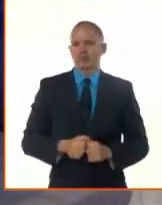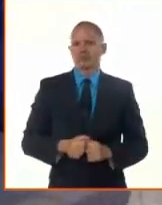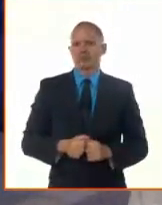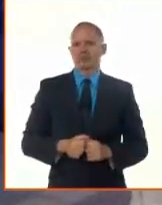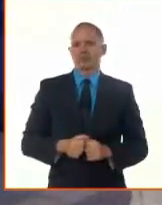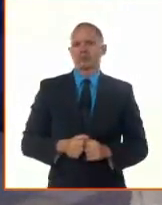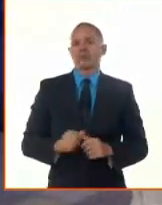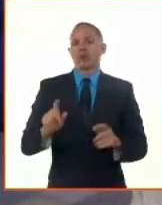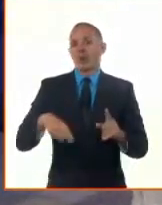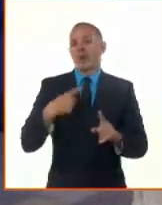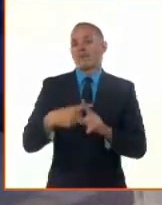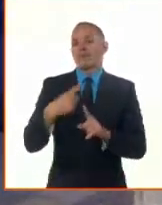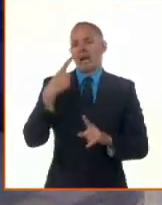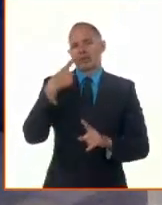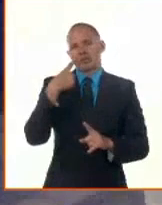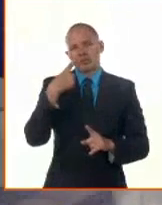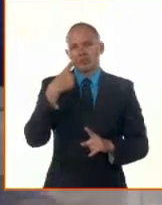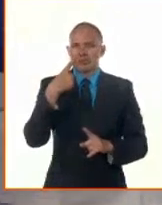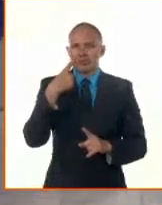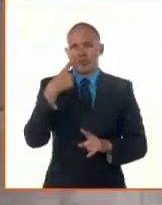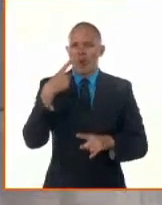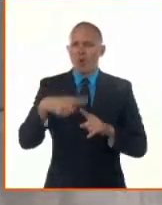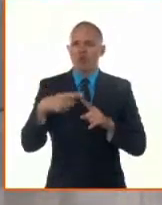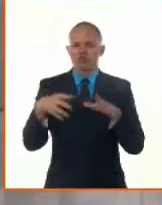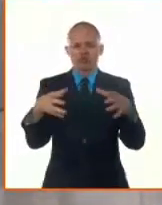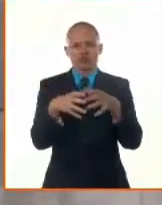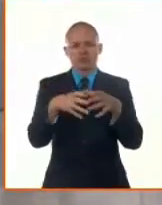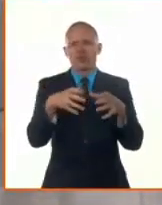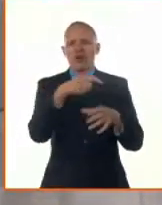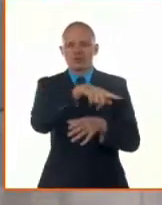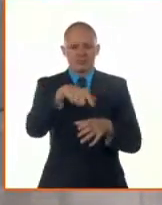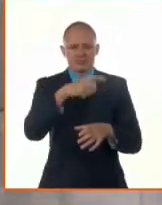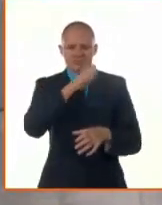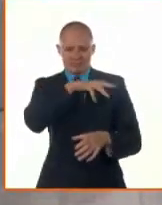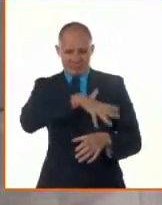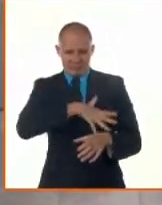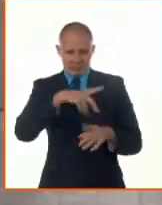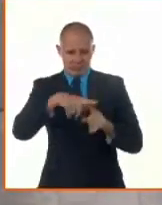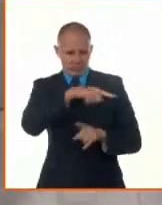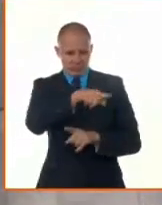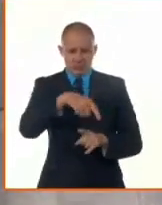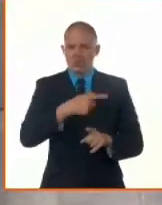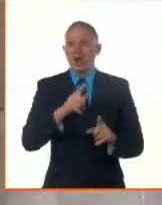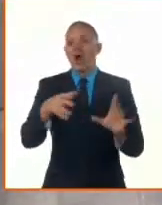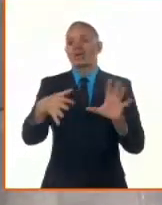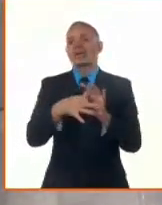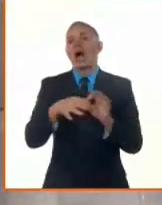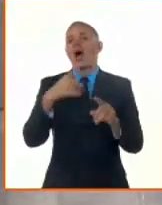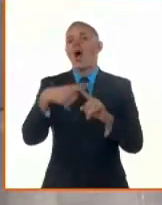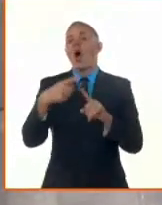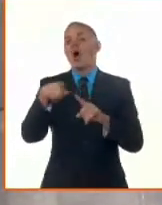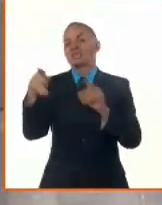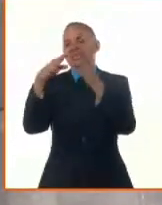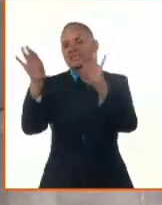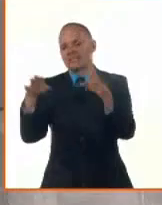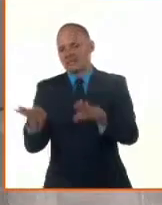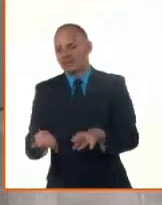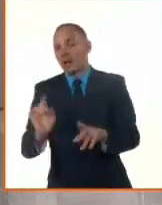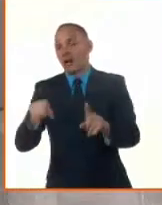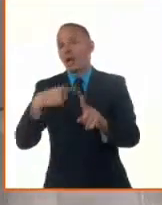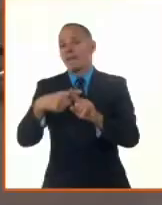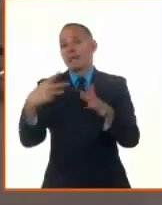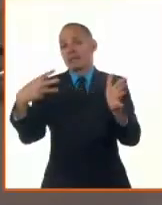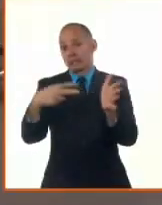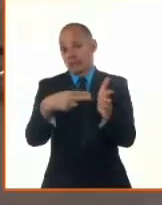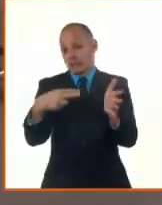jamás en casa en el Líbano y en Siria Y eso obviamente no